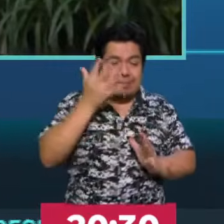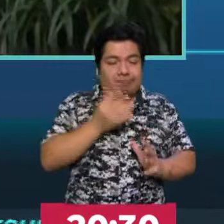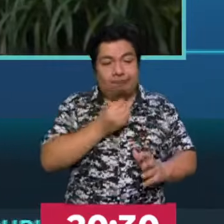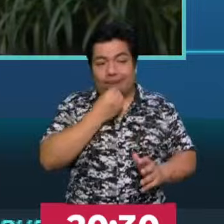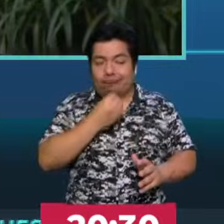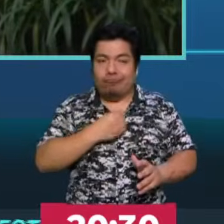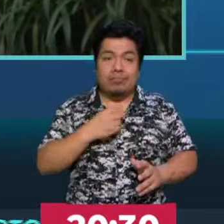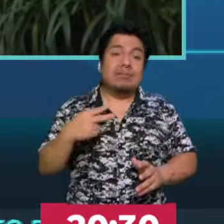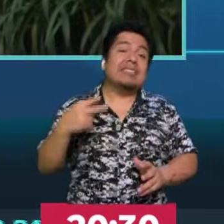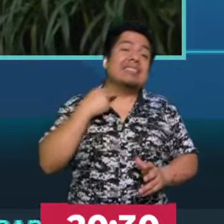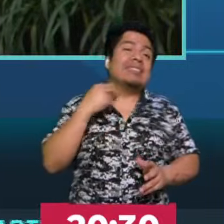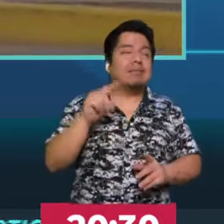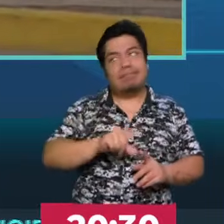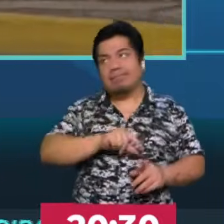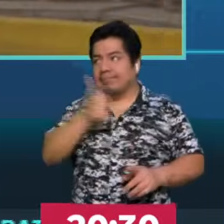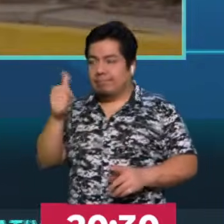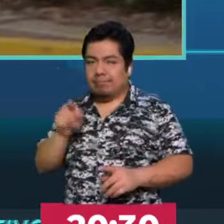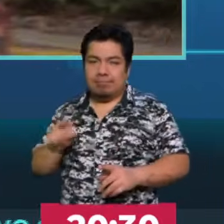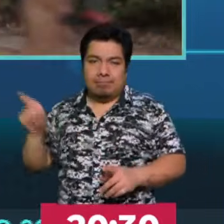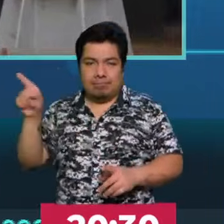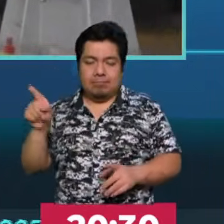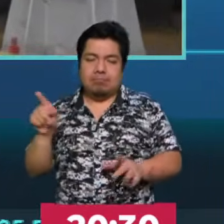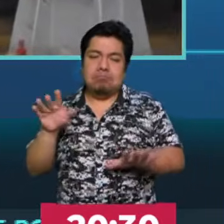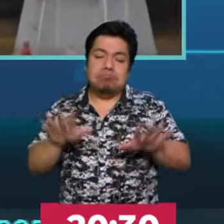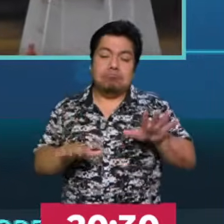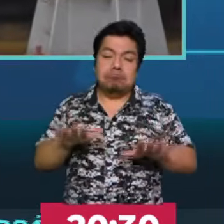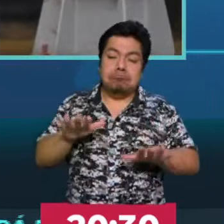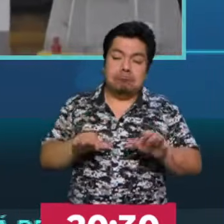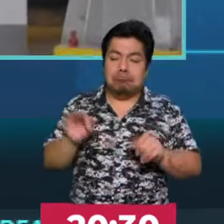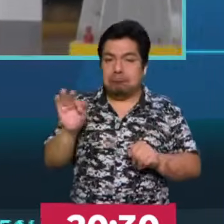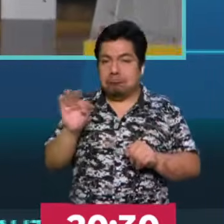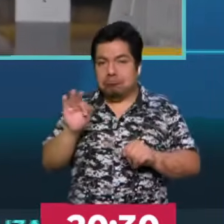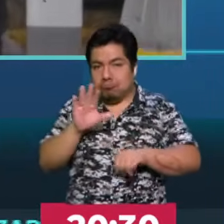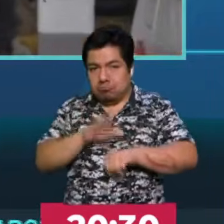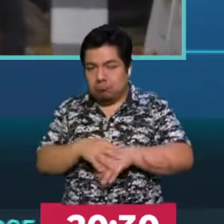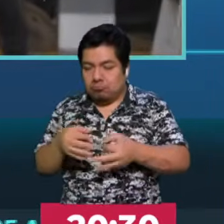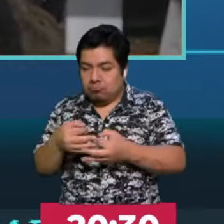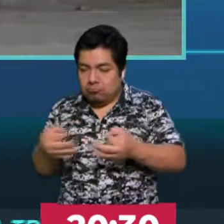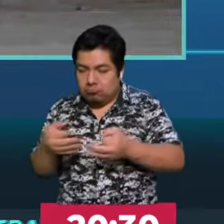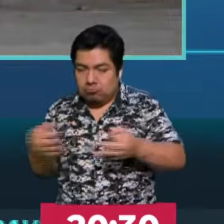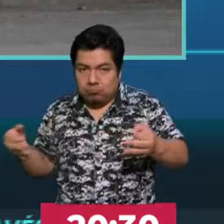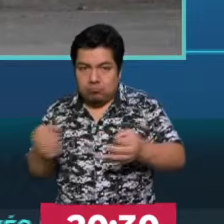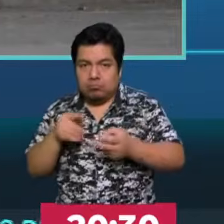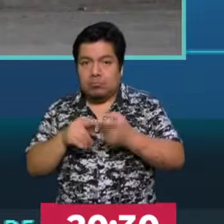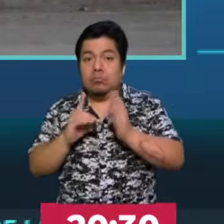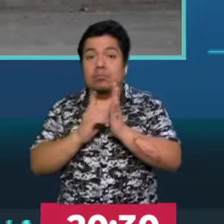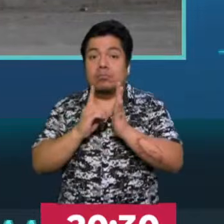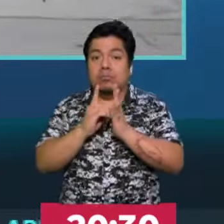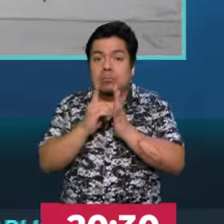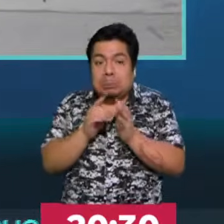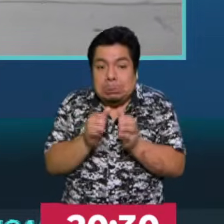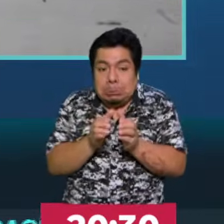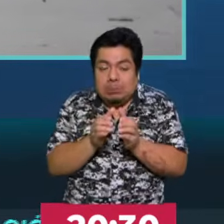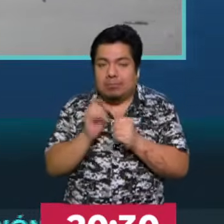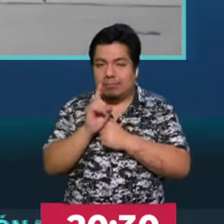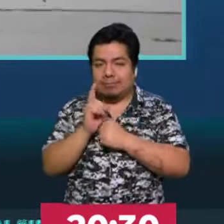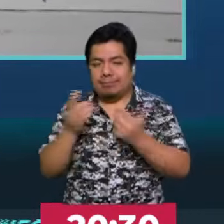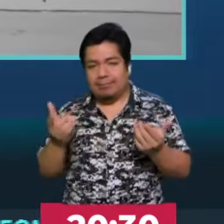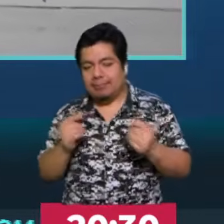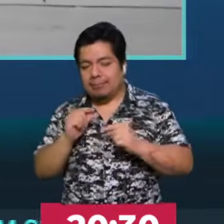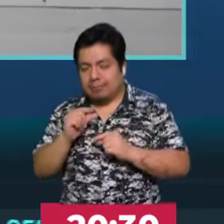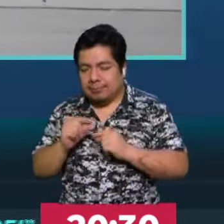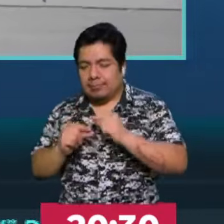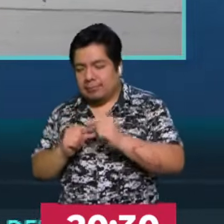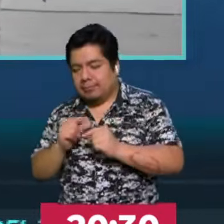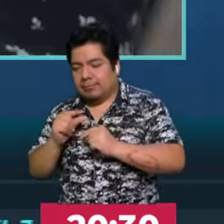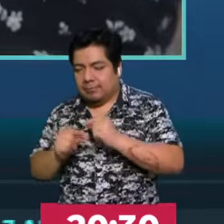por acceder a ciertas cuestiones, bueno, a lo mejor más terreno, a lo mejor nuestros departamentos tan chiquititos, poco a poco